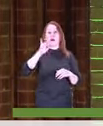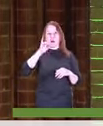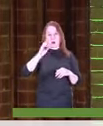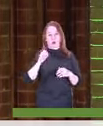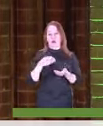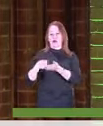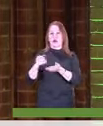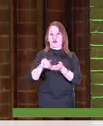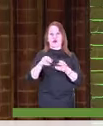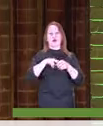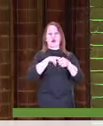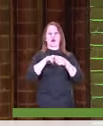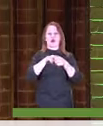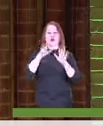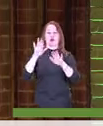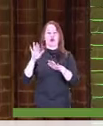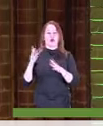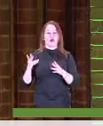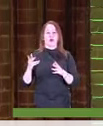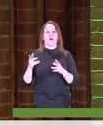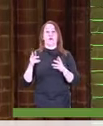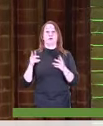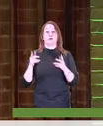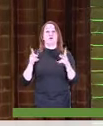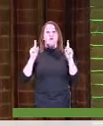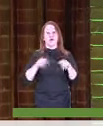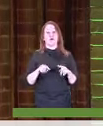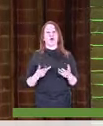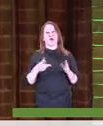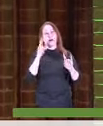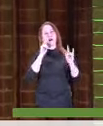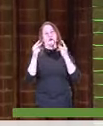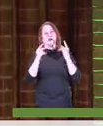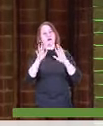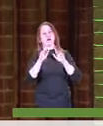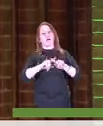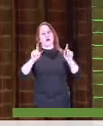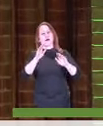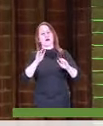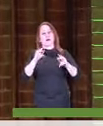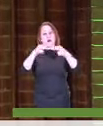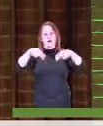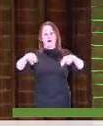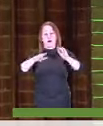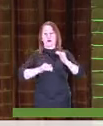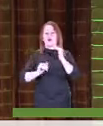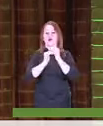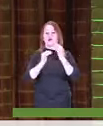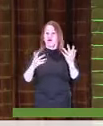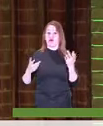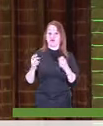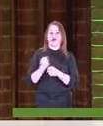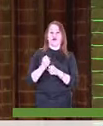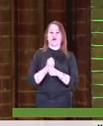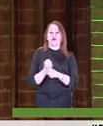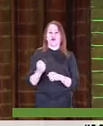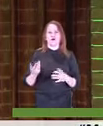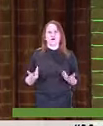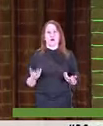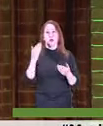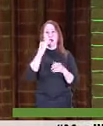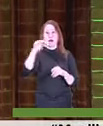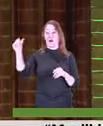buses para nuestro operador público, así como también una perspectiva de equidad de género, en donde estamos trabajando no solamente para que las mujeres